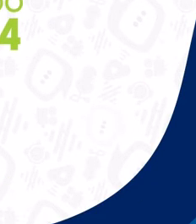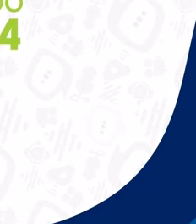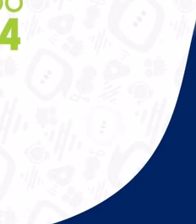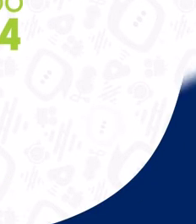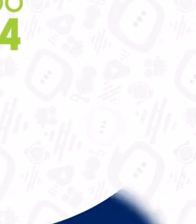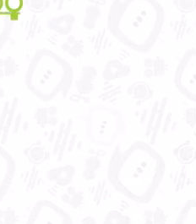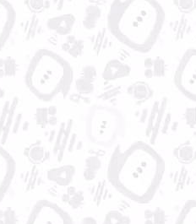¡Gracias!